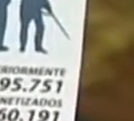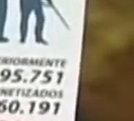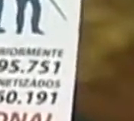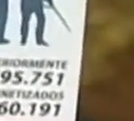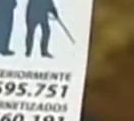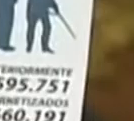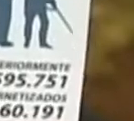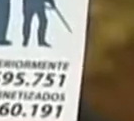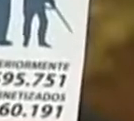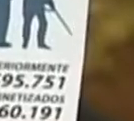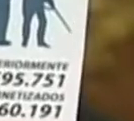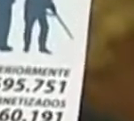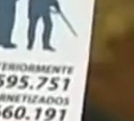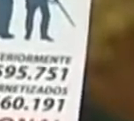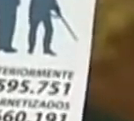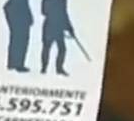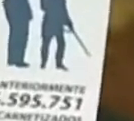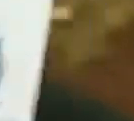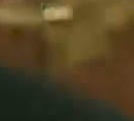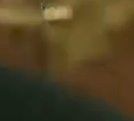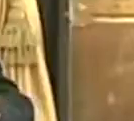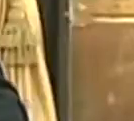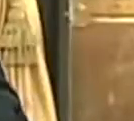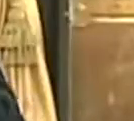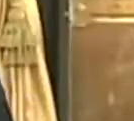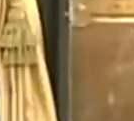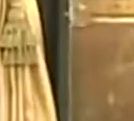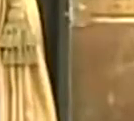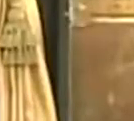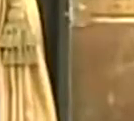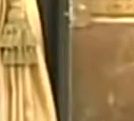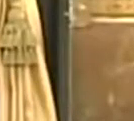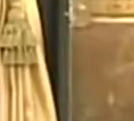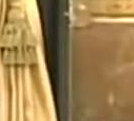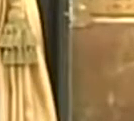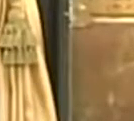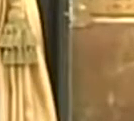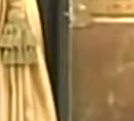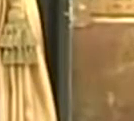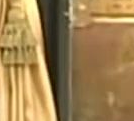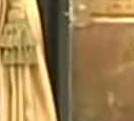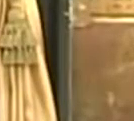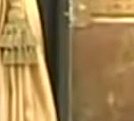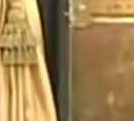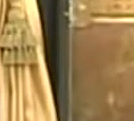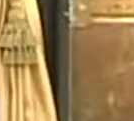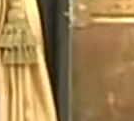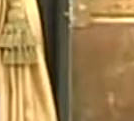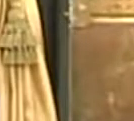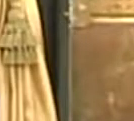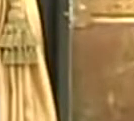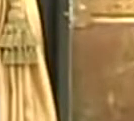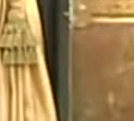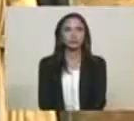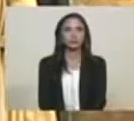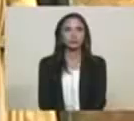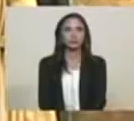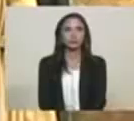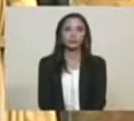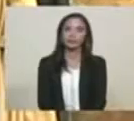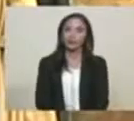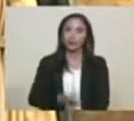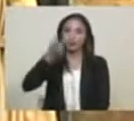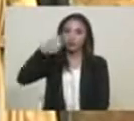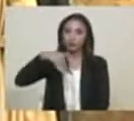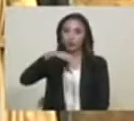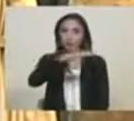qué significa eso que le dividirá el pueblo cree en su presidente el pueblo cree en su revolución el pueblo